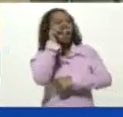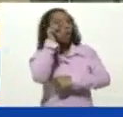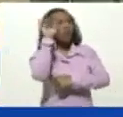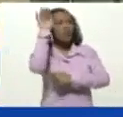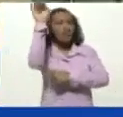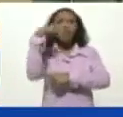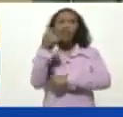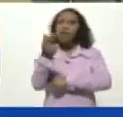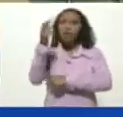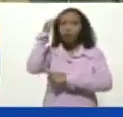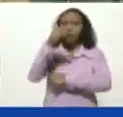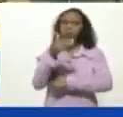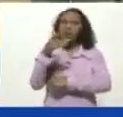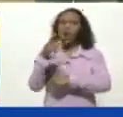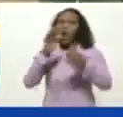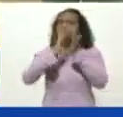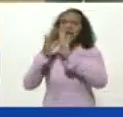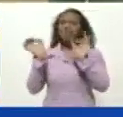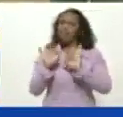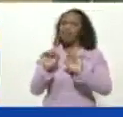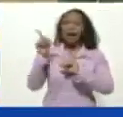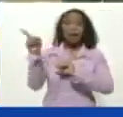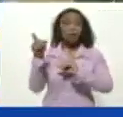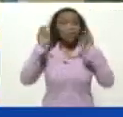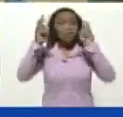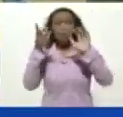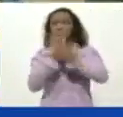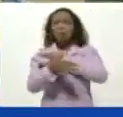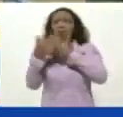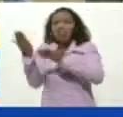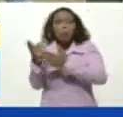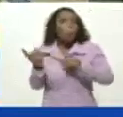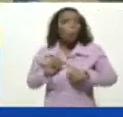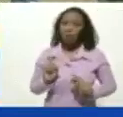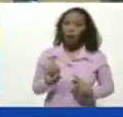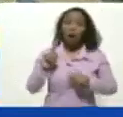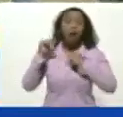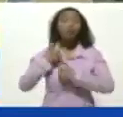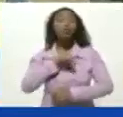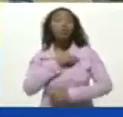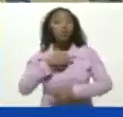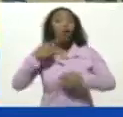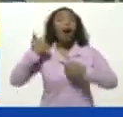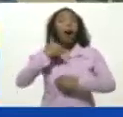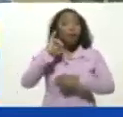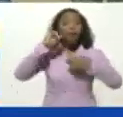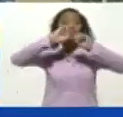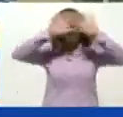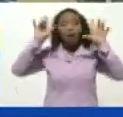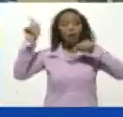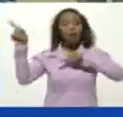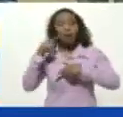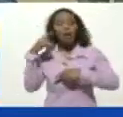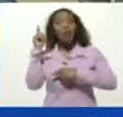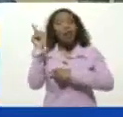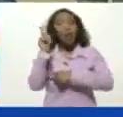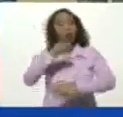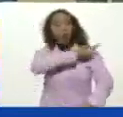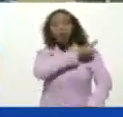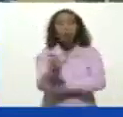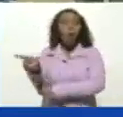dijo comuna o nada, pero eso no es solo una consigna, camarada presidente. Nosotros estamos convencidos y convencidas que esa es una